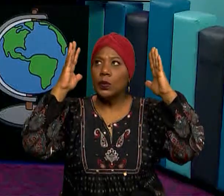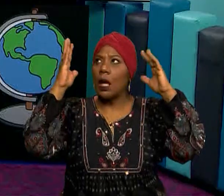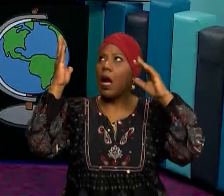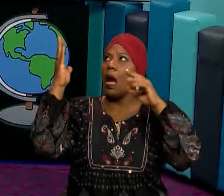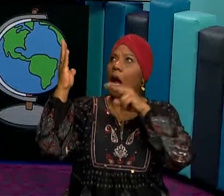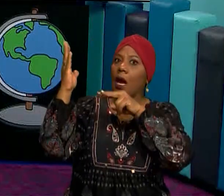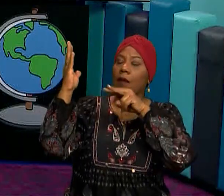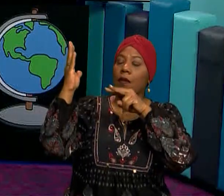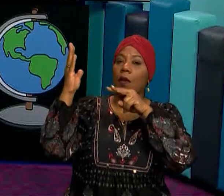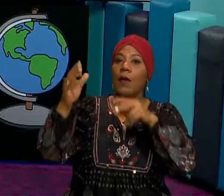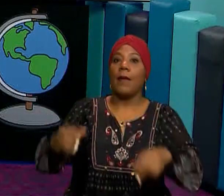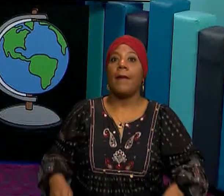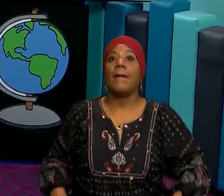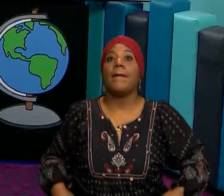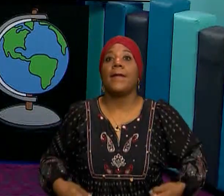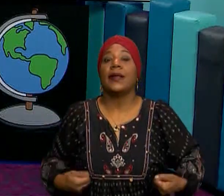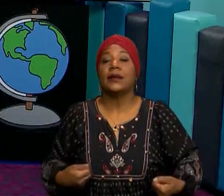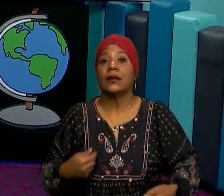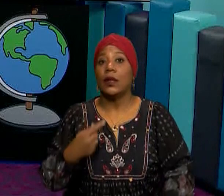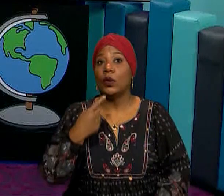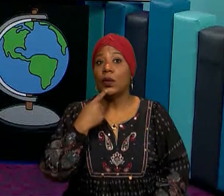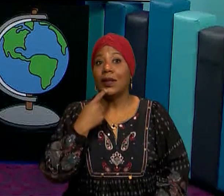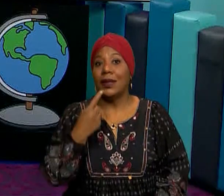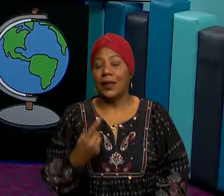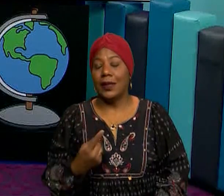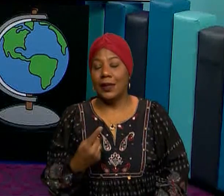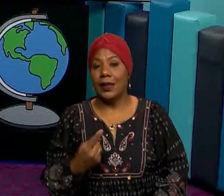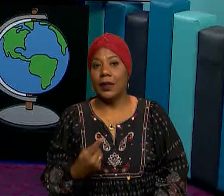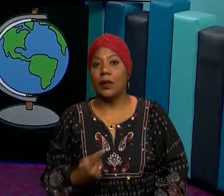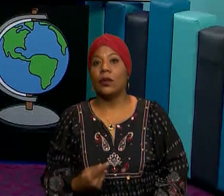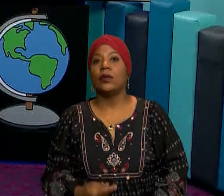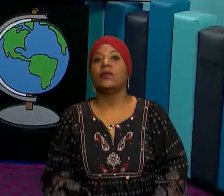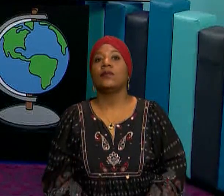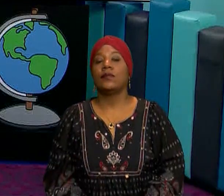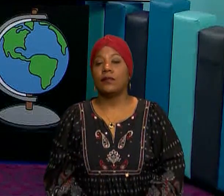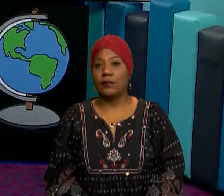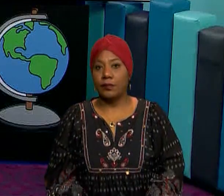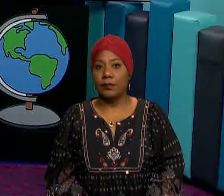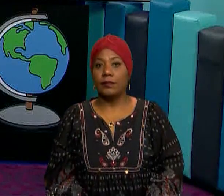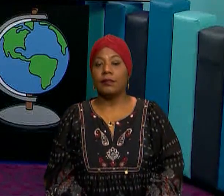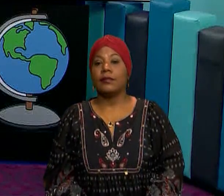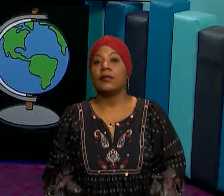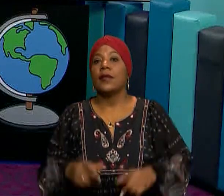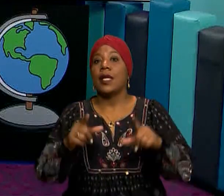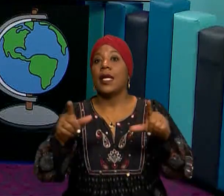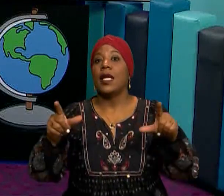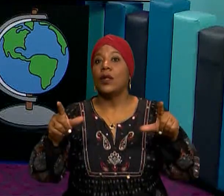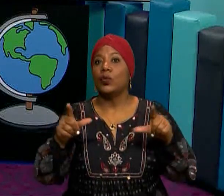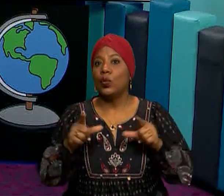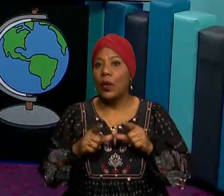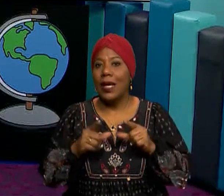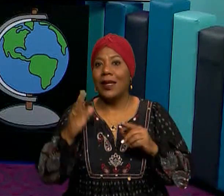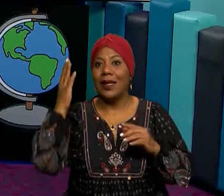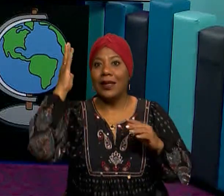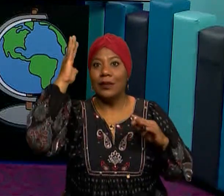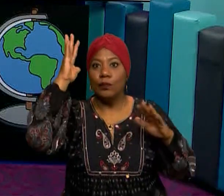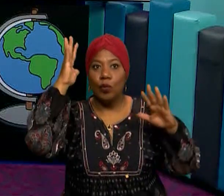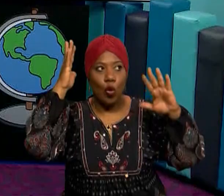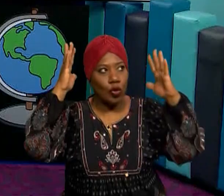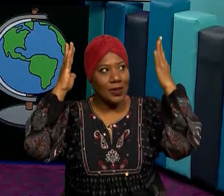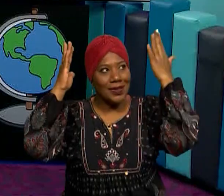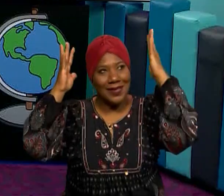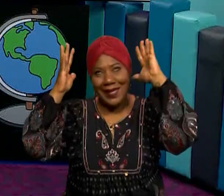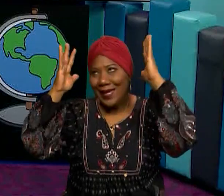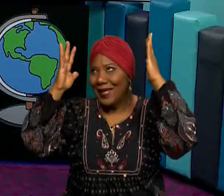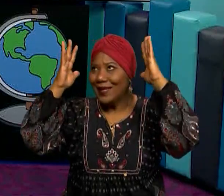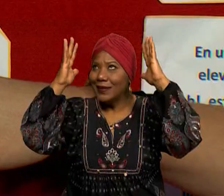es el inicio. En el inicio vamos a encontrar los personajes y el lugar donde se dan los hechos. En este